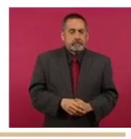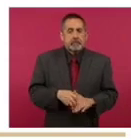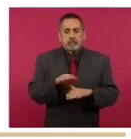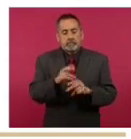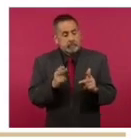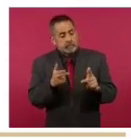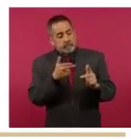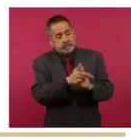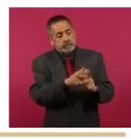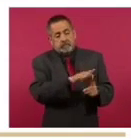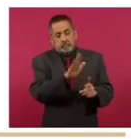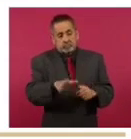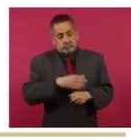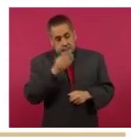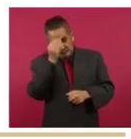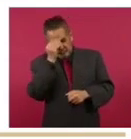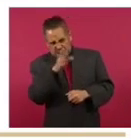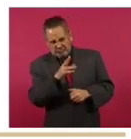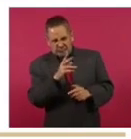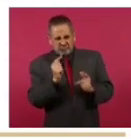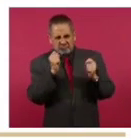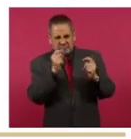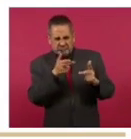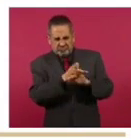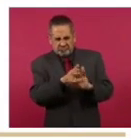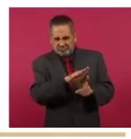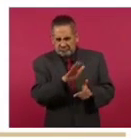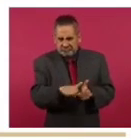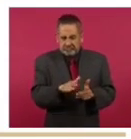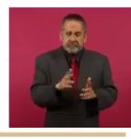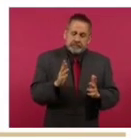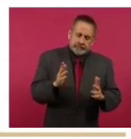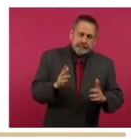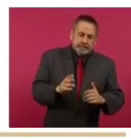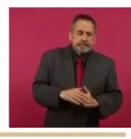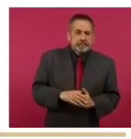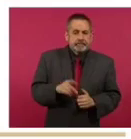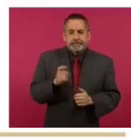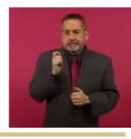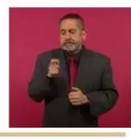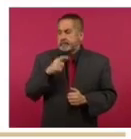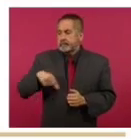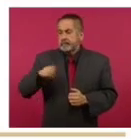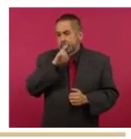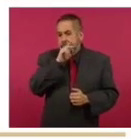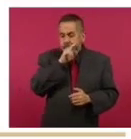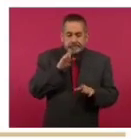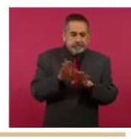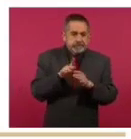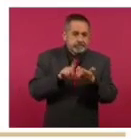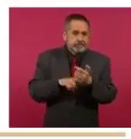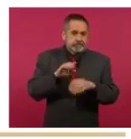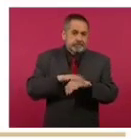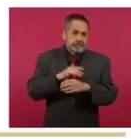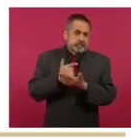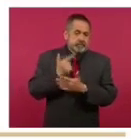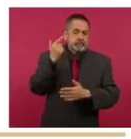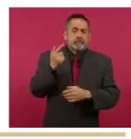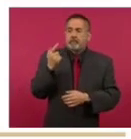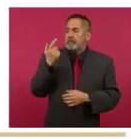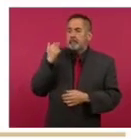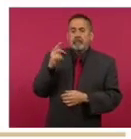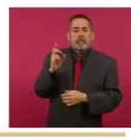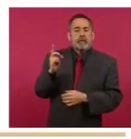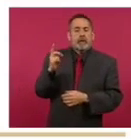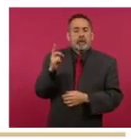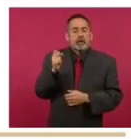doloso, que es un delito que nos preocupa por la violencia, en diciembre